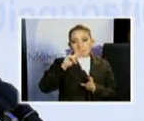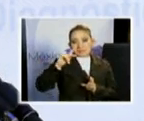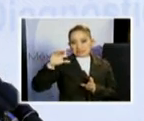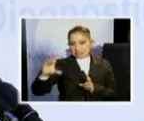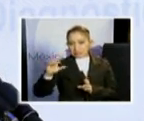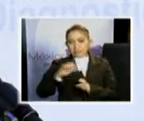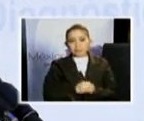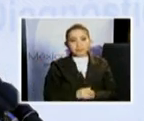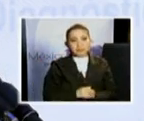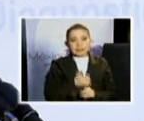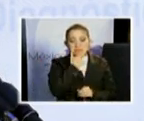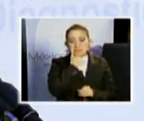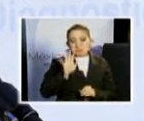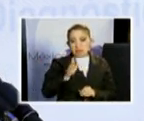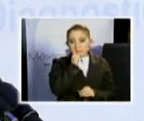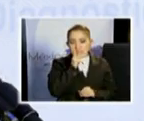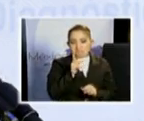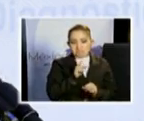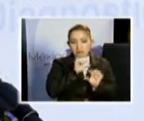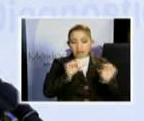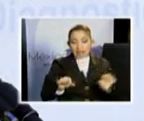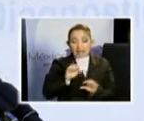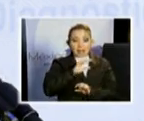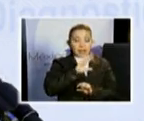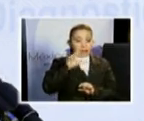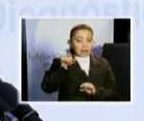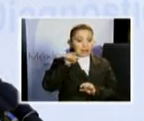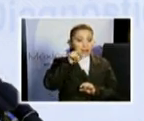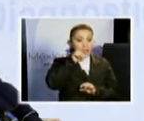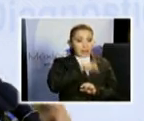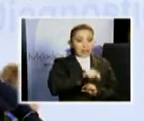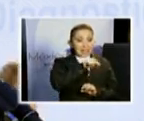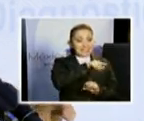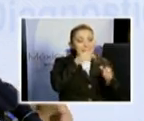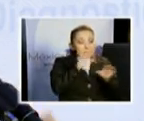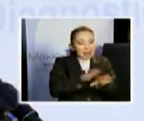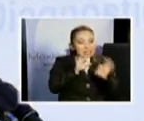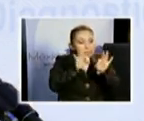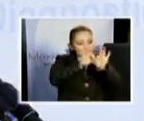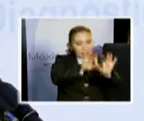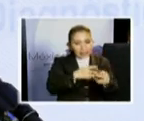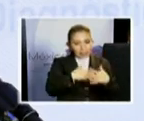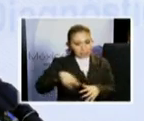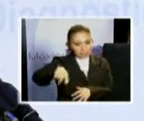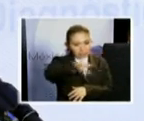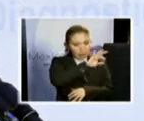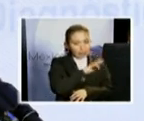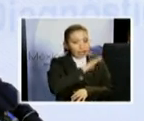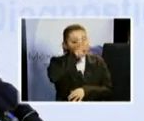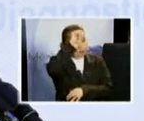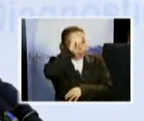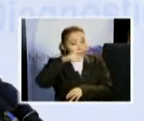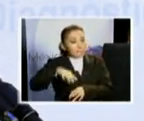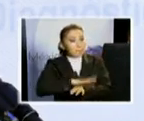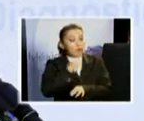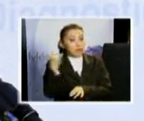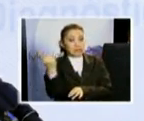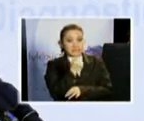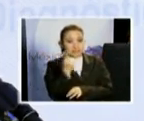inglés. Las INDCs constituyen uno de los aspectos centrales del posible acuerdo, ya que